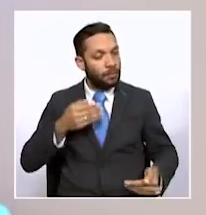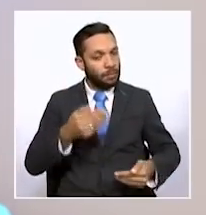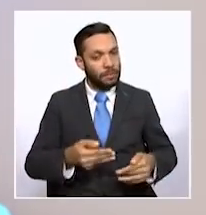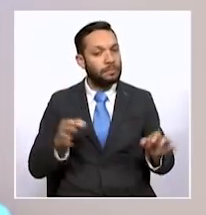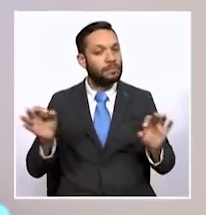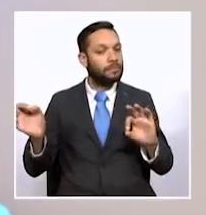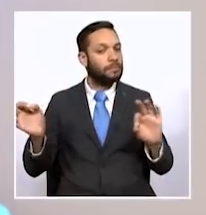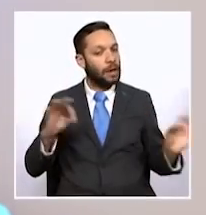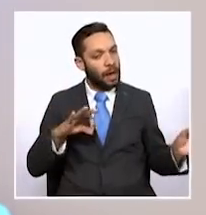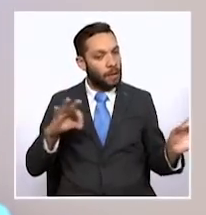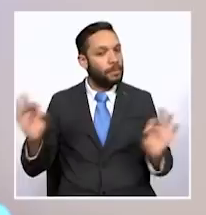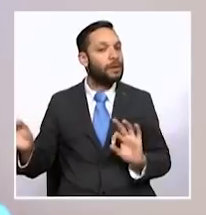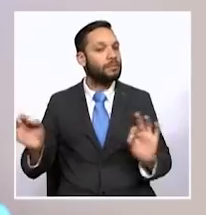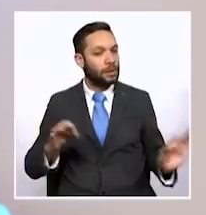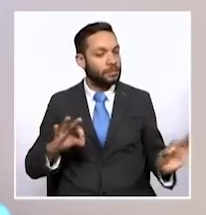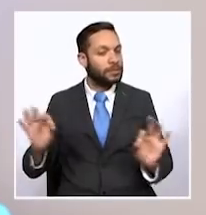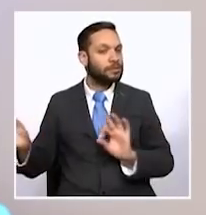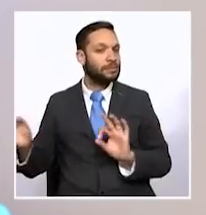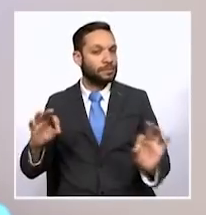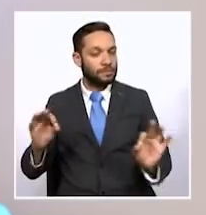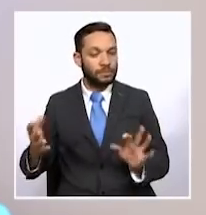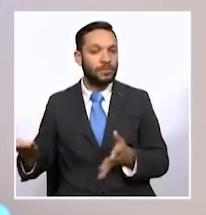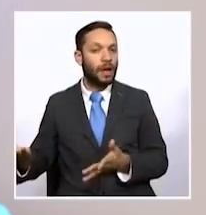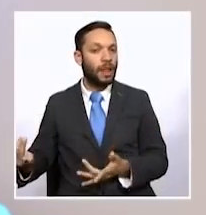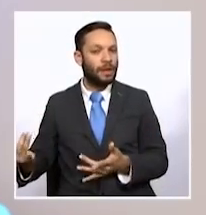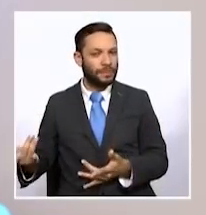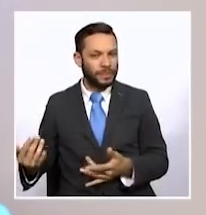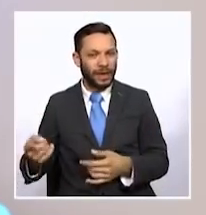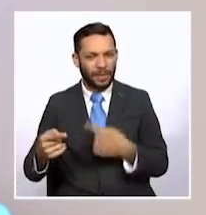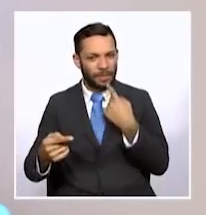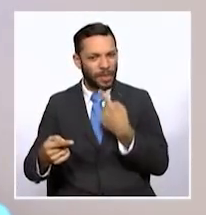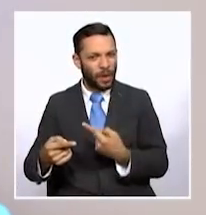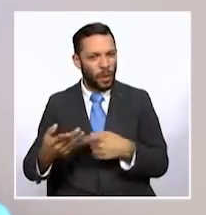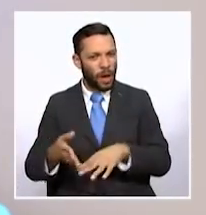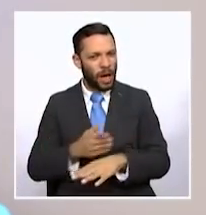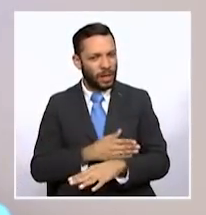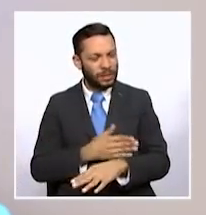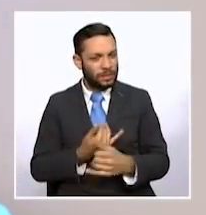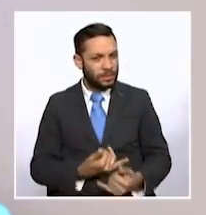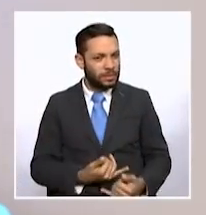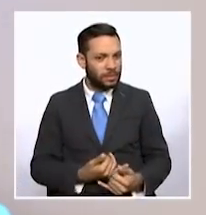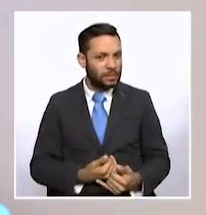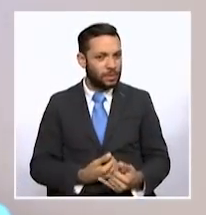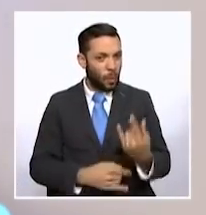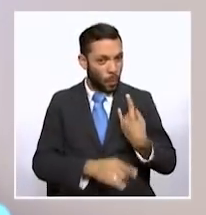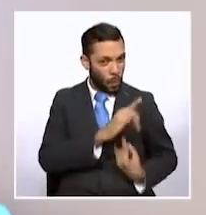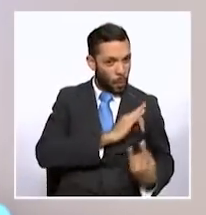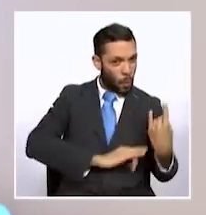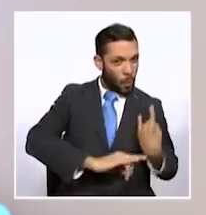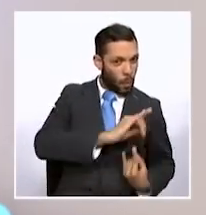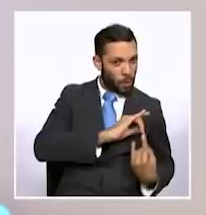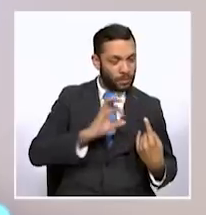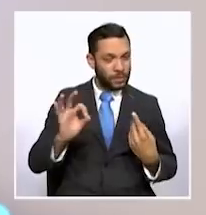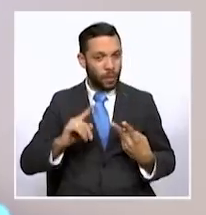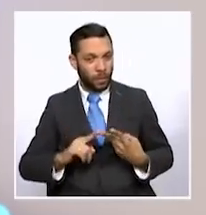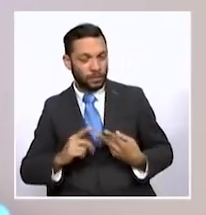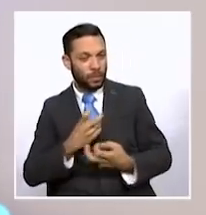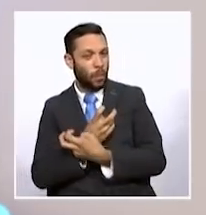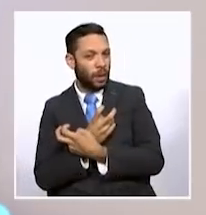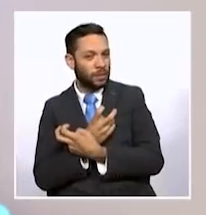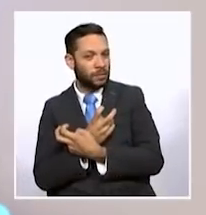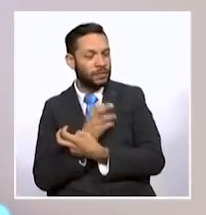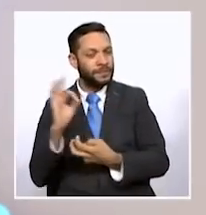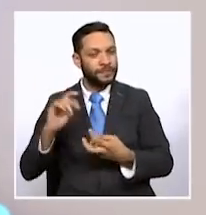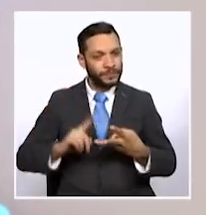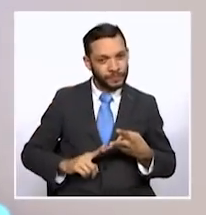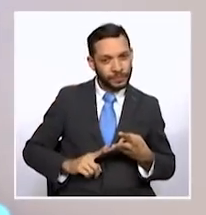prevención. No esperen. La señora que nos preguntaba ahora, ¿será vascular? ¿Será de ortopedia? ¿Será